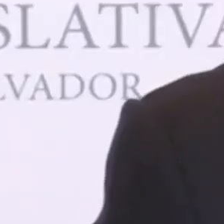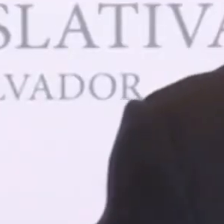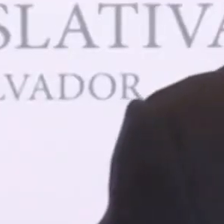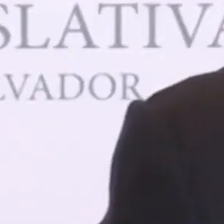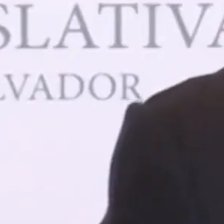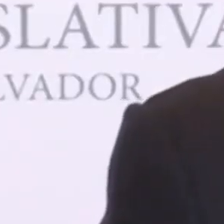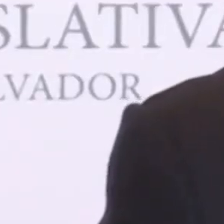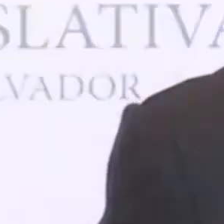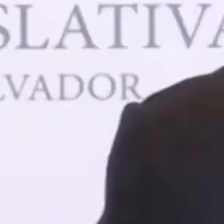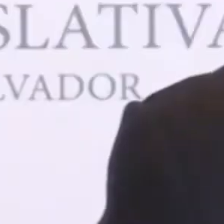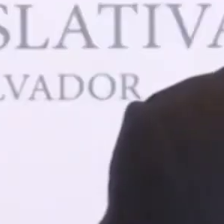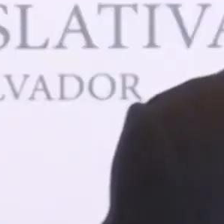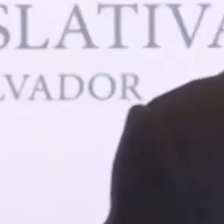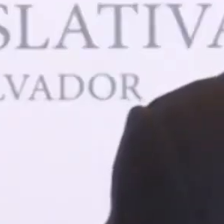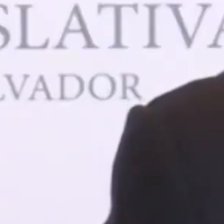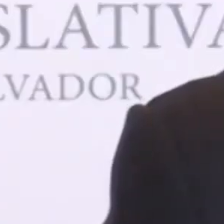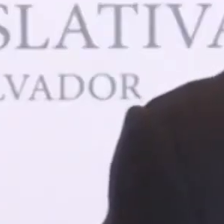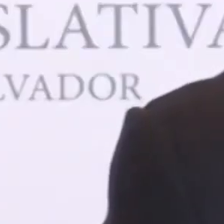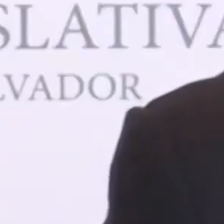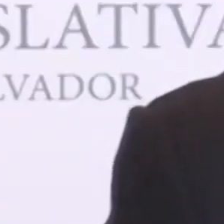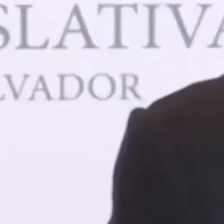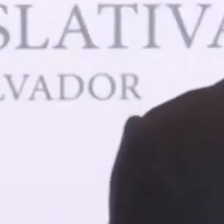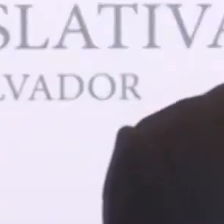tomó una decisión